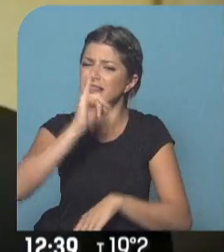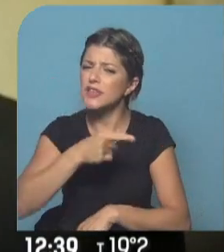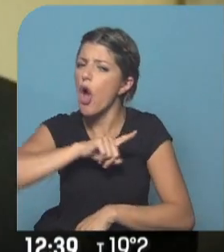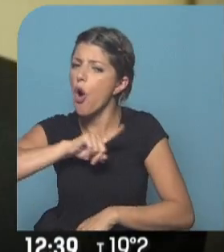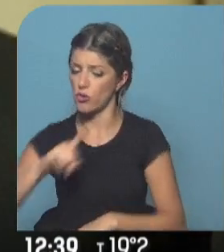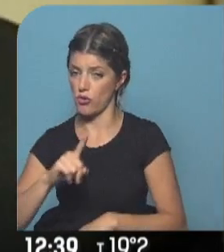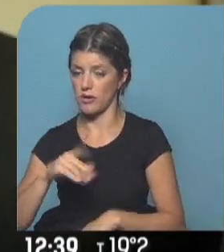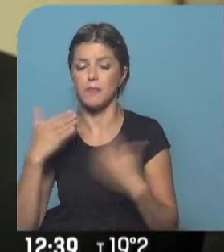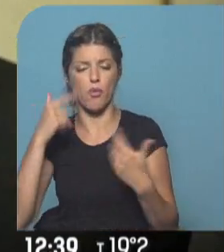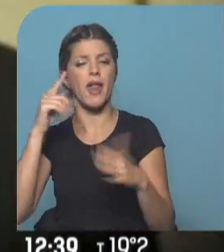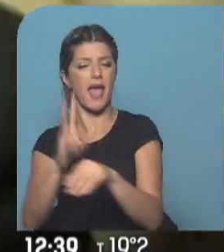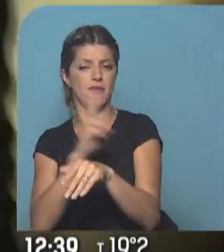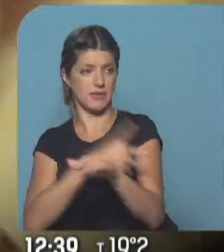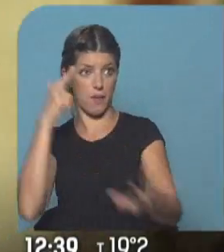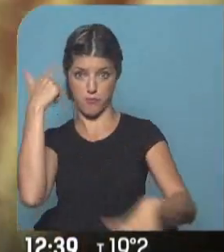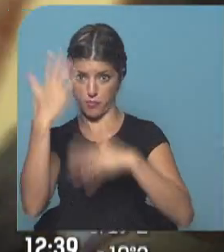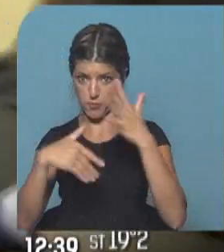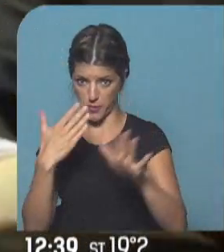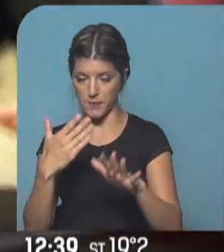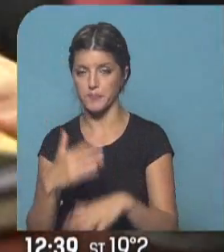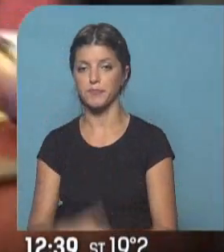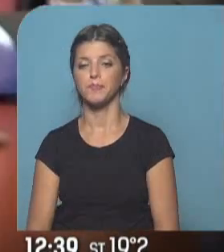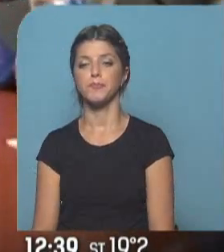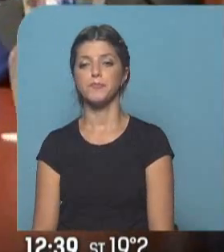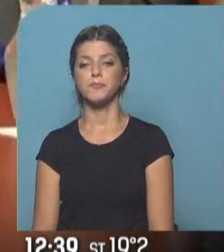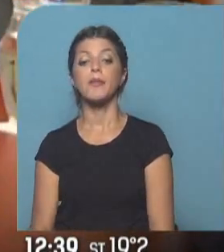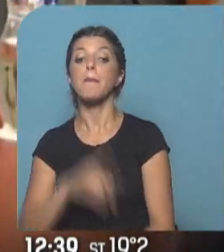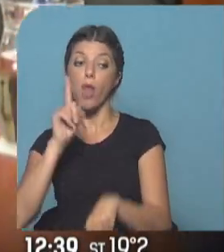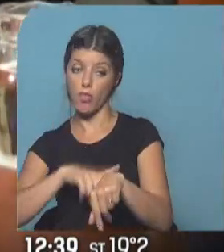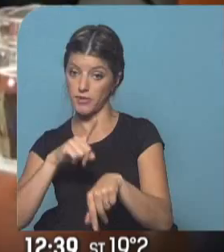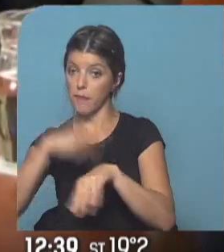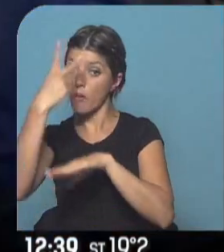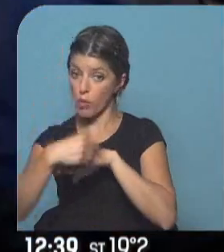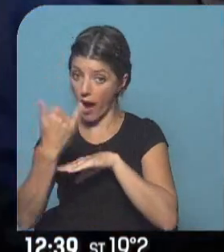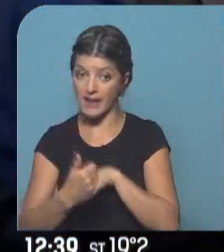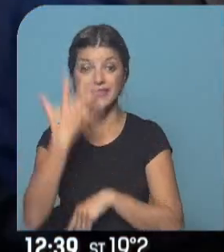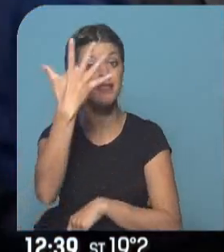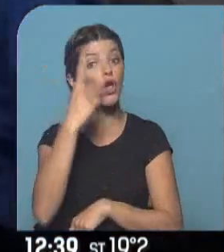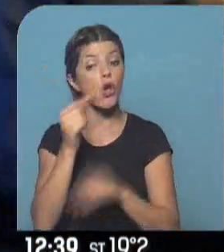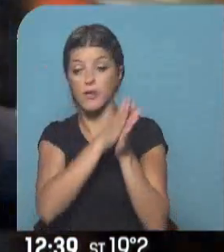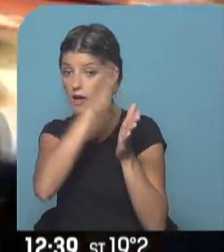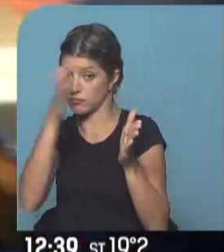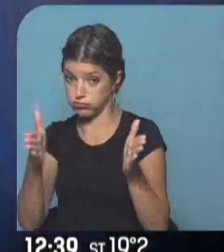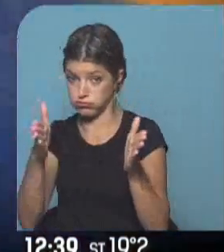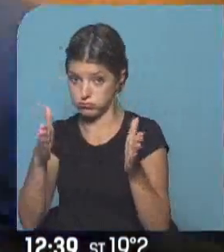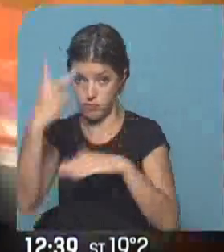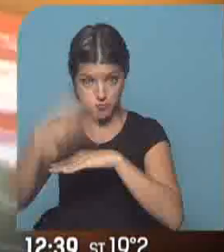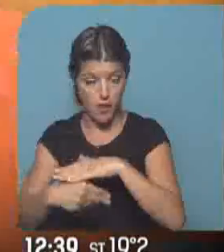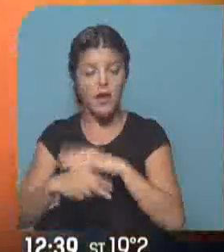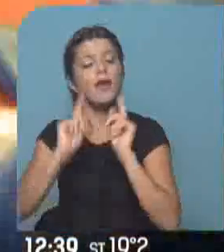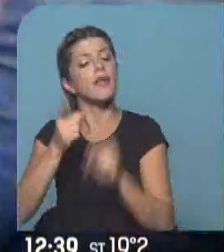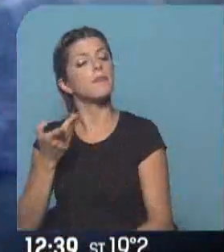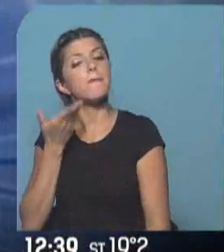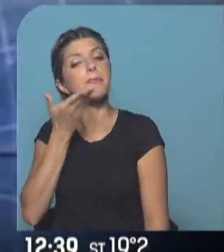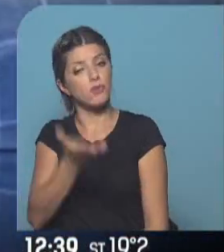así la confusión generada. El plazo que ofreció para una respuesta es de 5 días. Rajoy también le ofreció